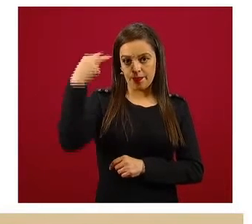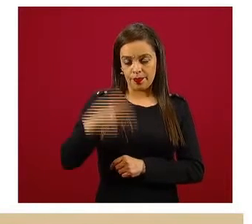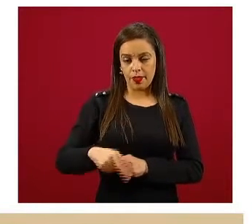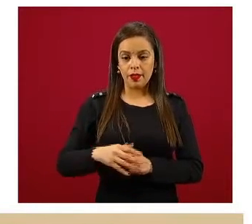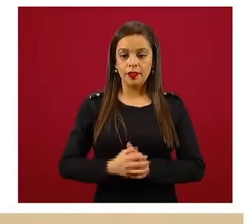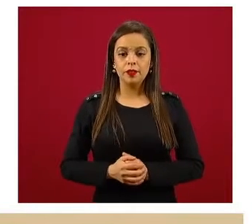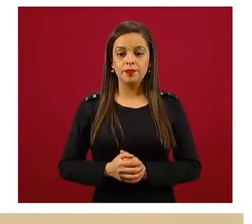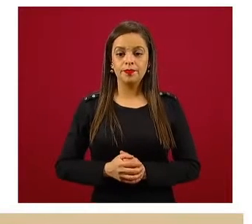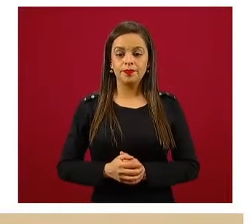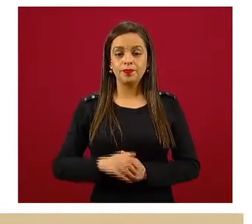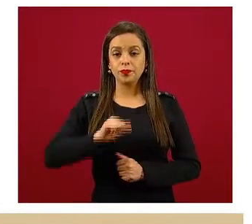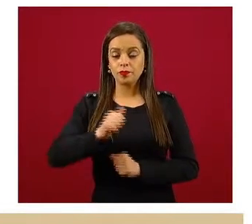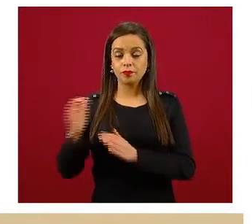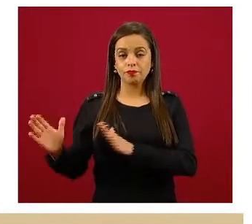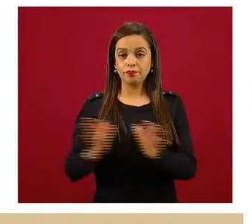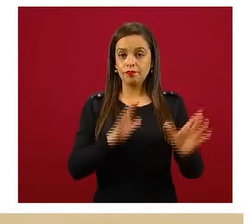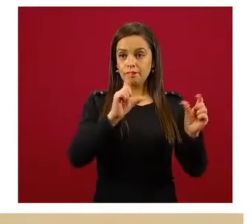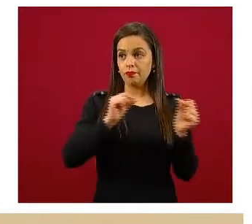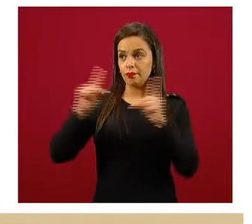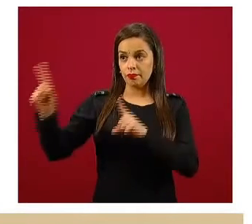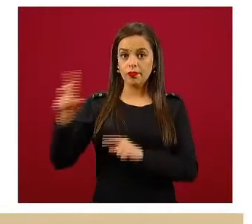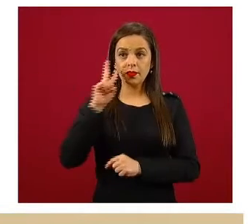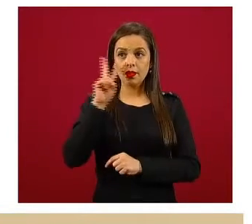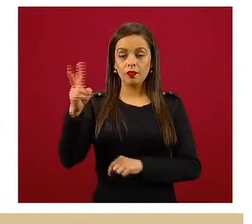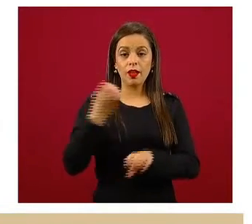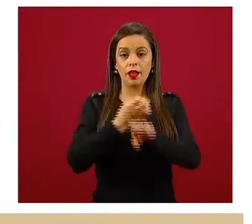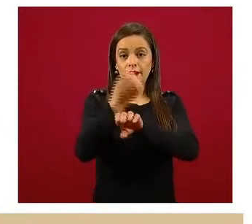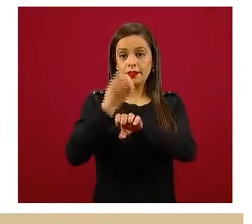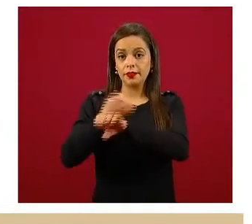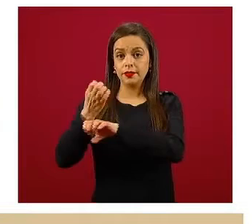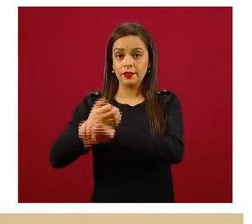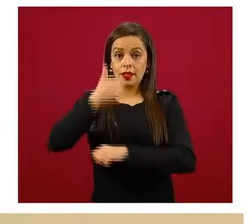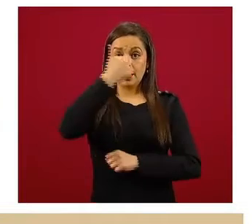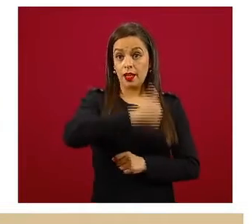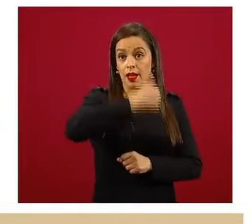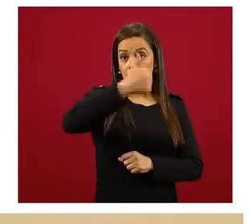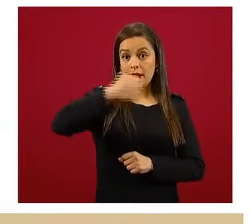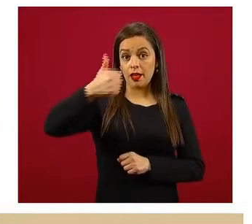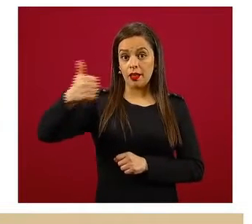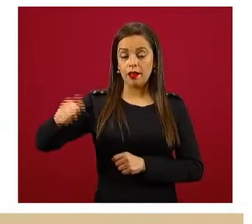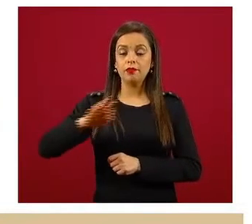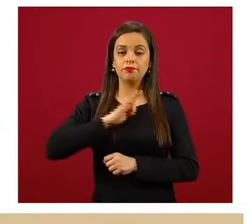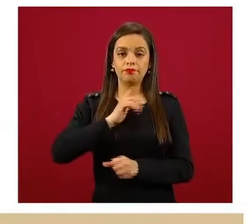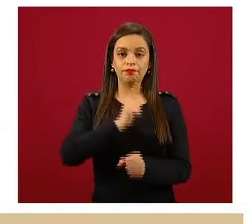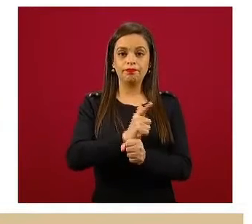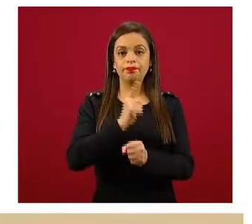la distribución por entidad federativa. Igualmente vemos esos